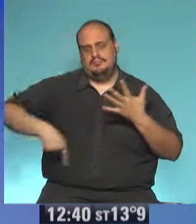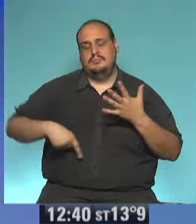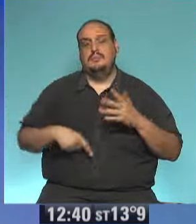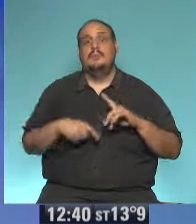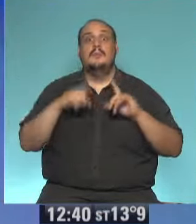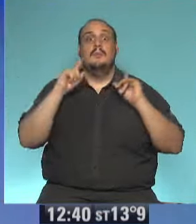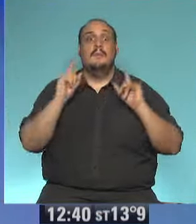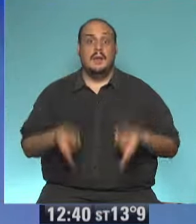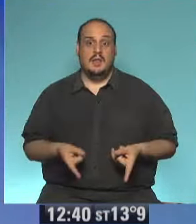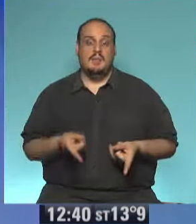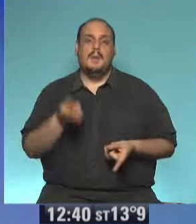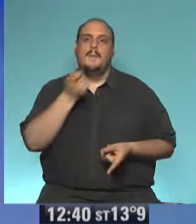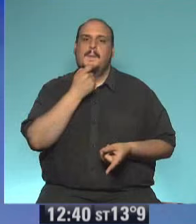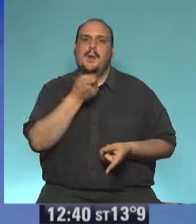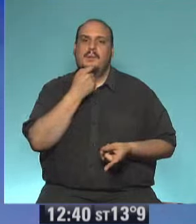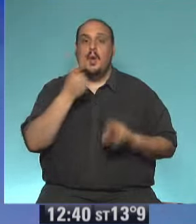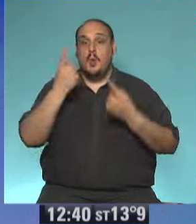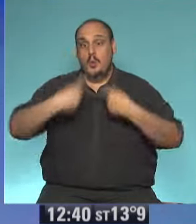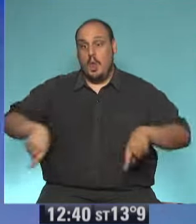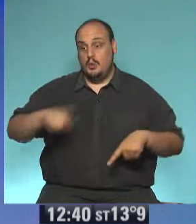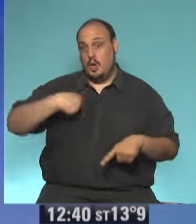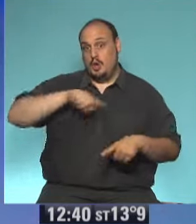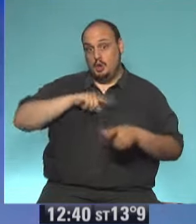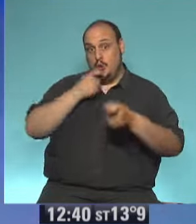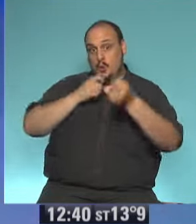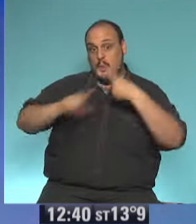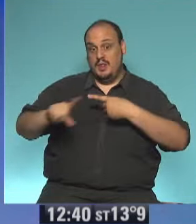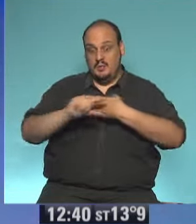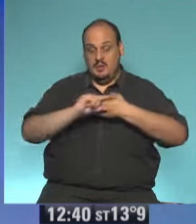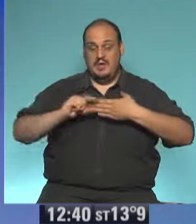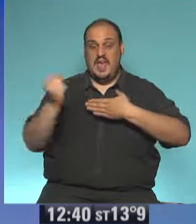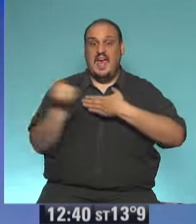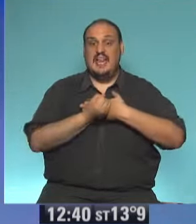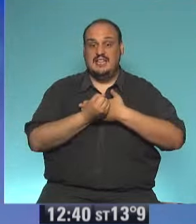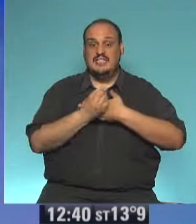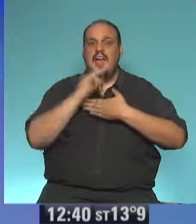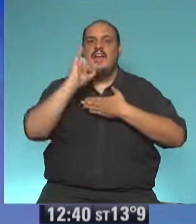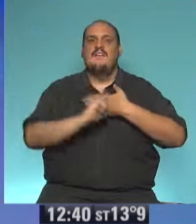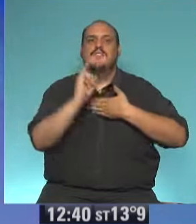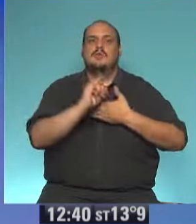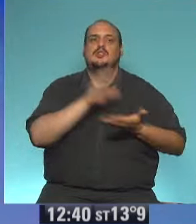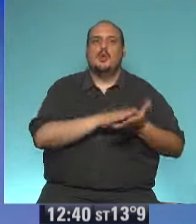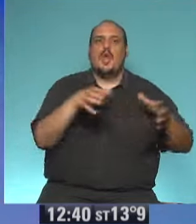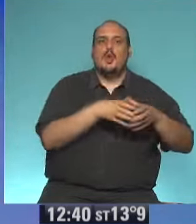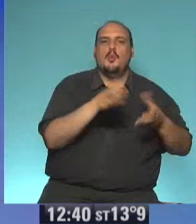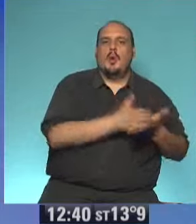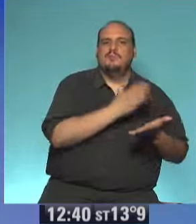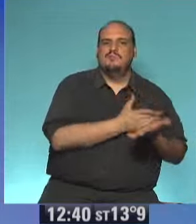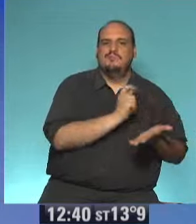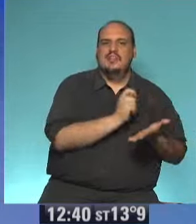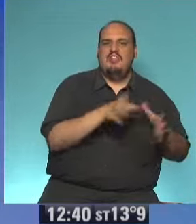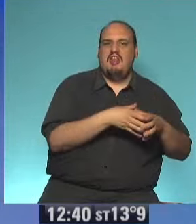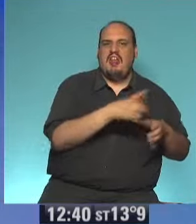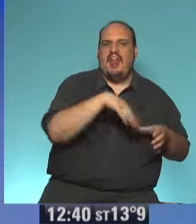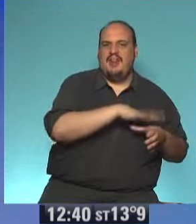también por ejemplo, hay productos que nosotros comercializamos que en la etiqueta incluye información del grupo productivo, ajá, dónde bueno.